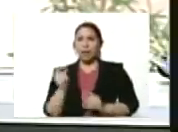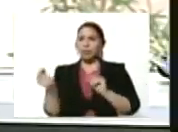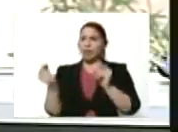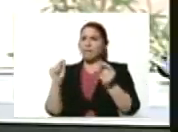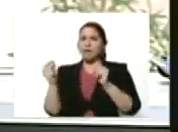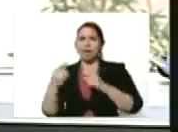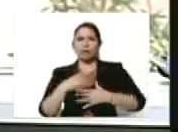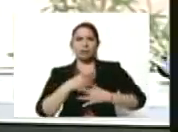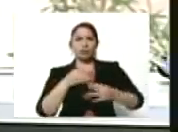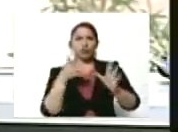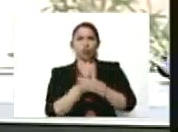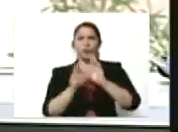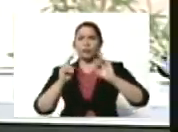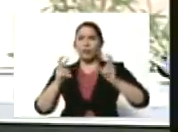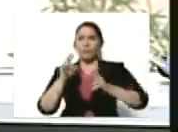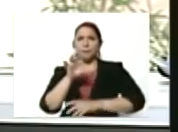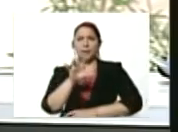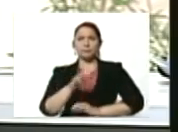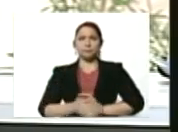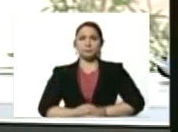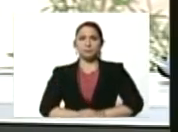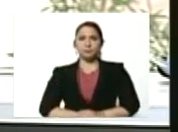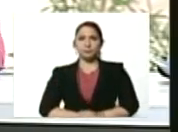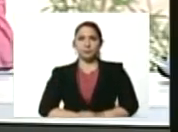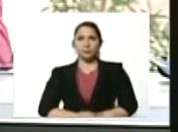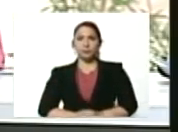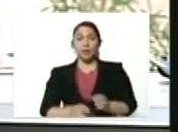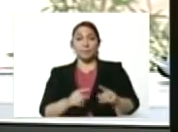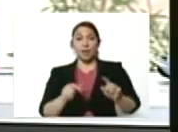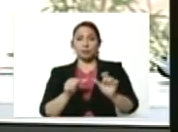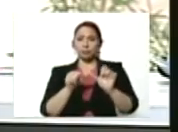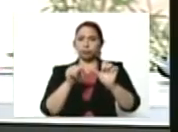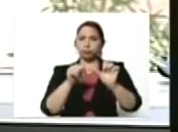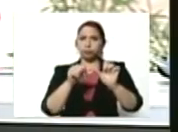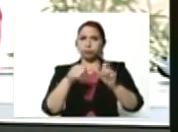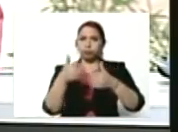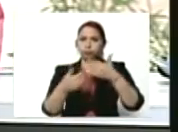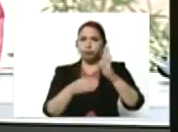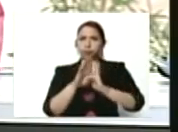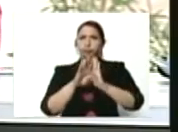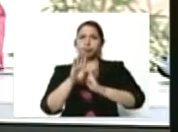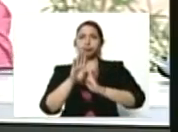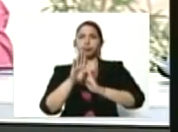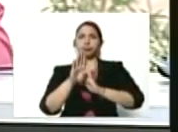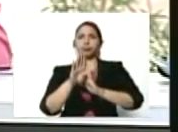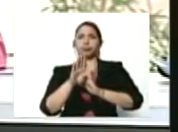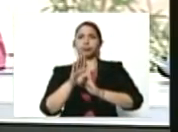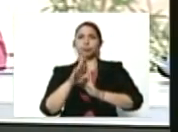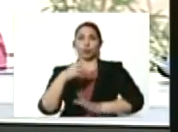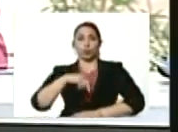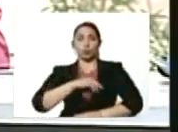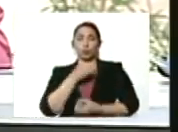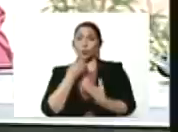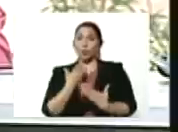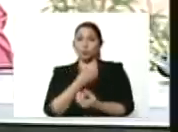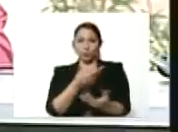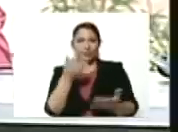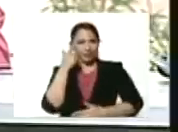interesante sobre los temas del país para que siga avanzando. Nosotros, bueno, como ustedes